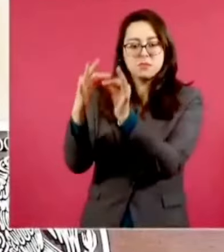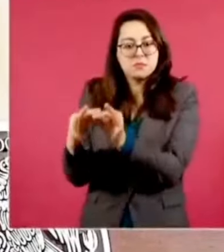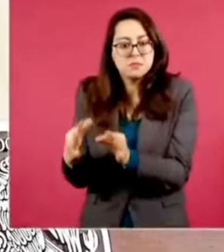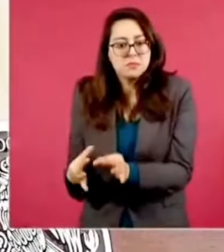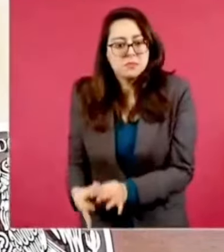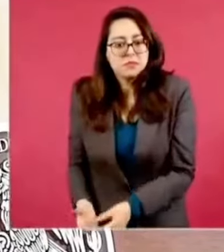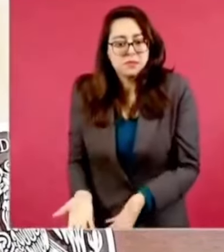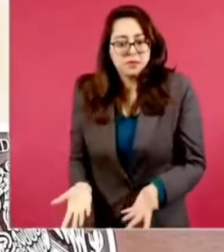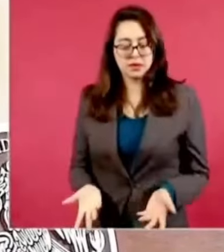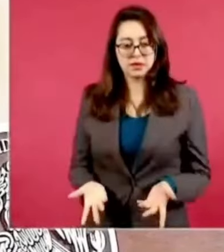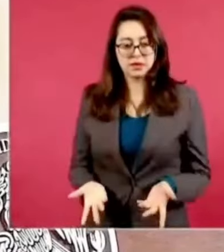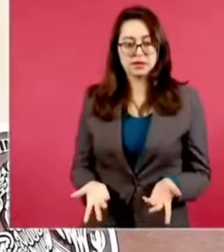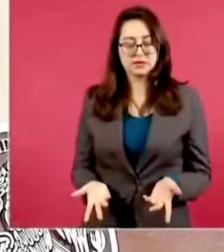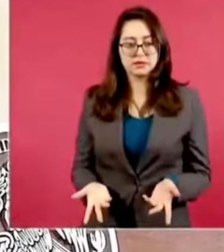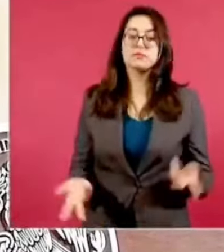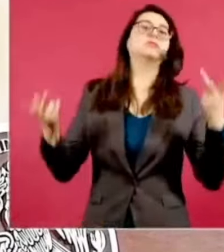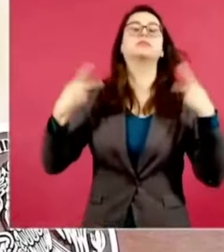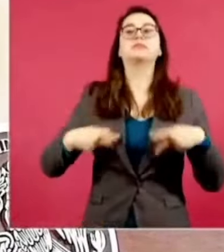¿por qué no?